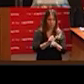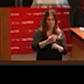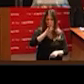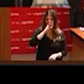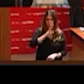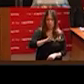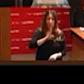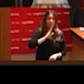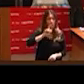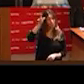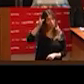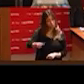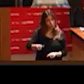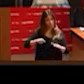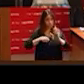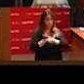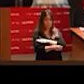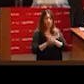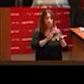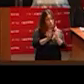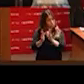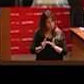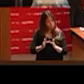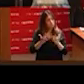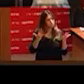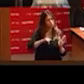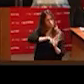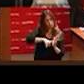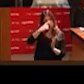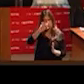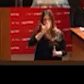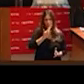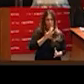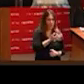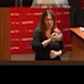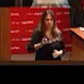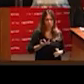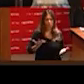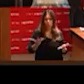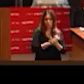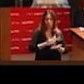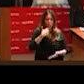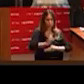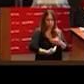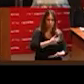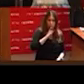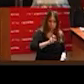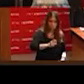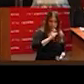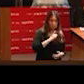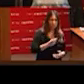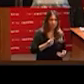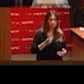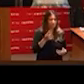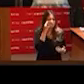directa con con la persona temporada tengan un pleno conocimiento sobre cómo funciona y y y